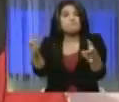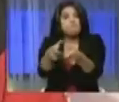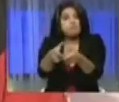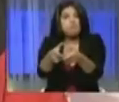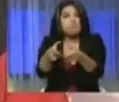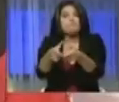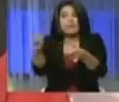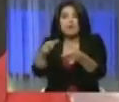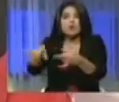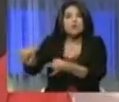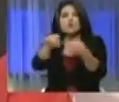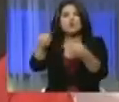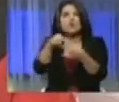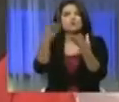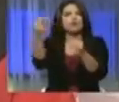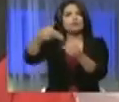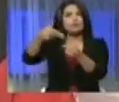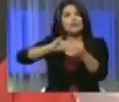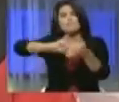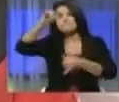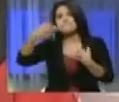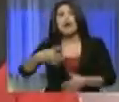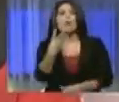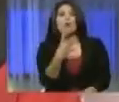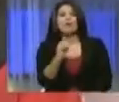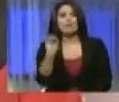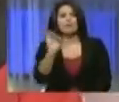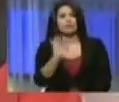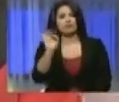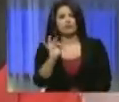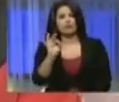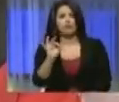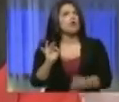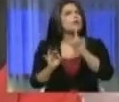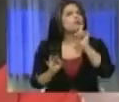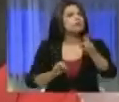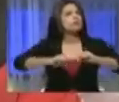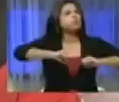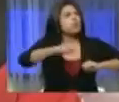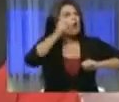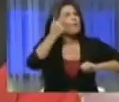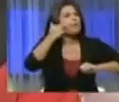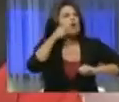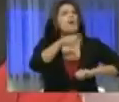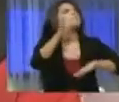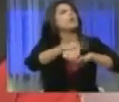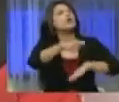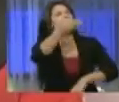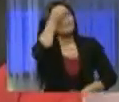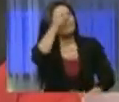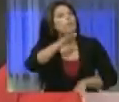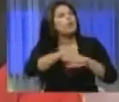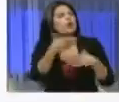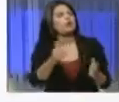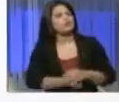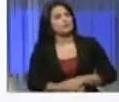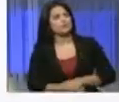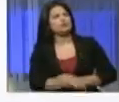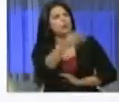Gloria del Deporte Nacional, viceministro de Deportes, de Guardia en Venezuela. ¿Por